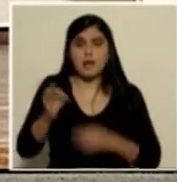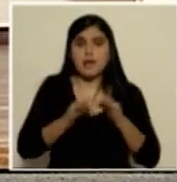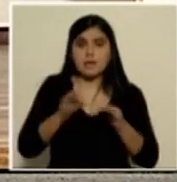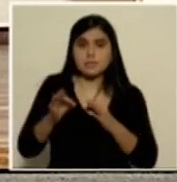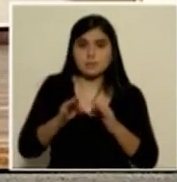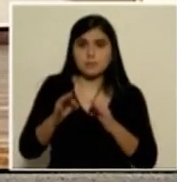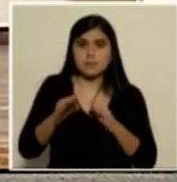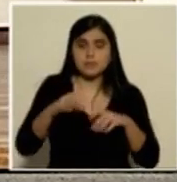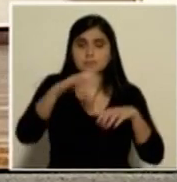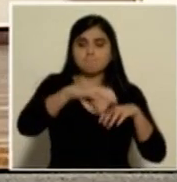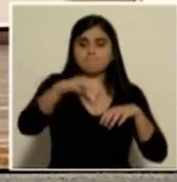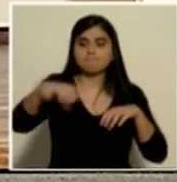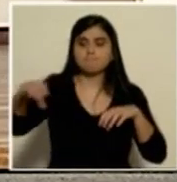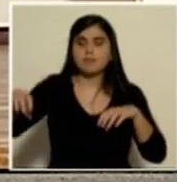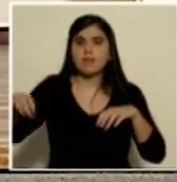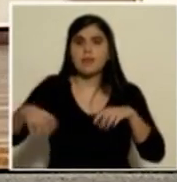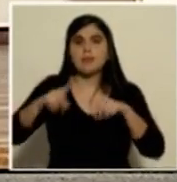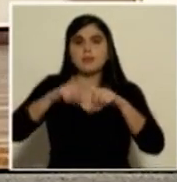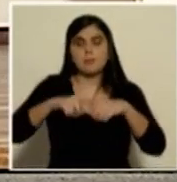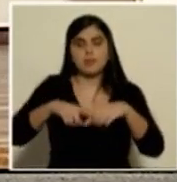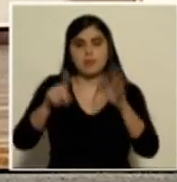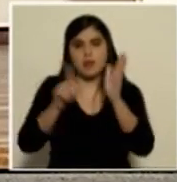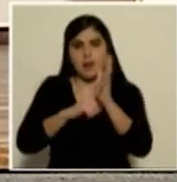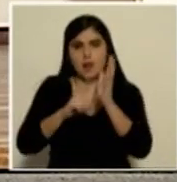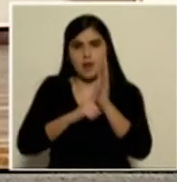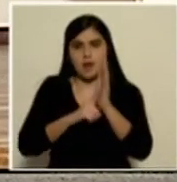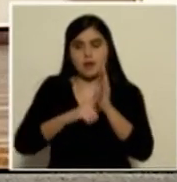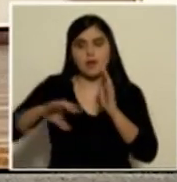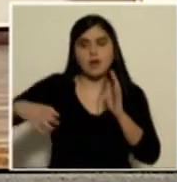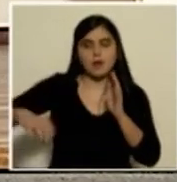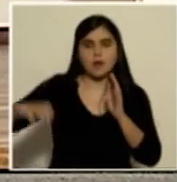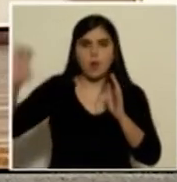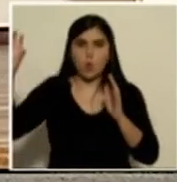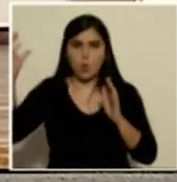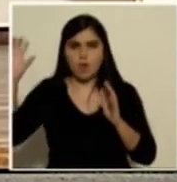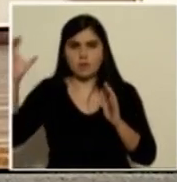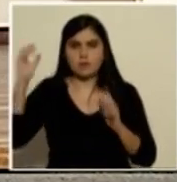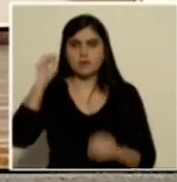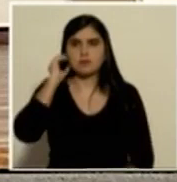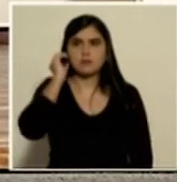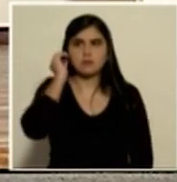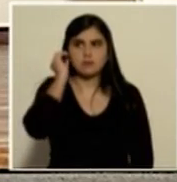categoría de los cantones, dependiendo de la alerta naranja o amarilla.